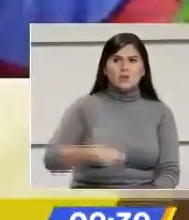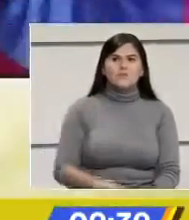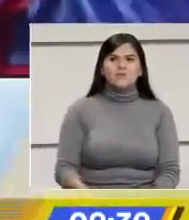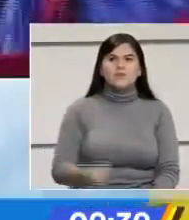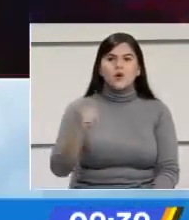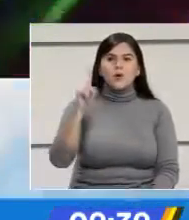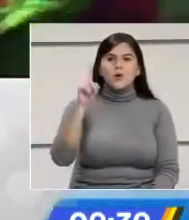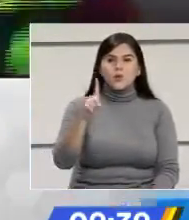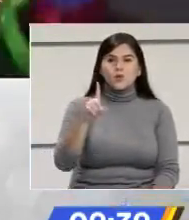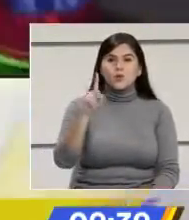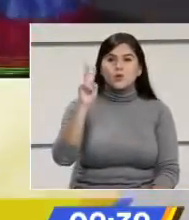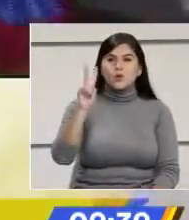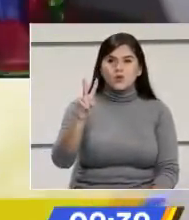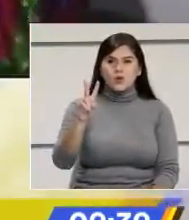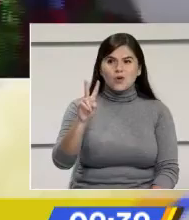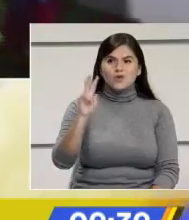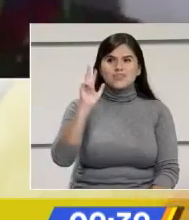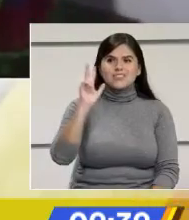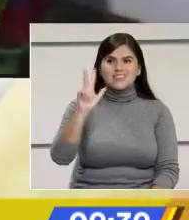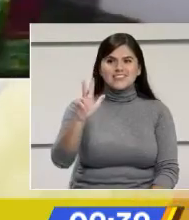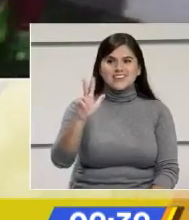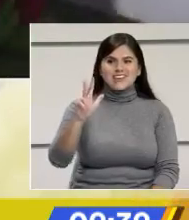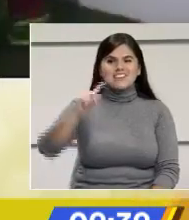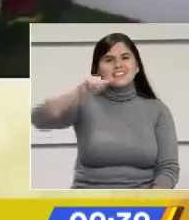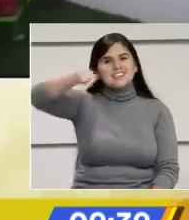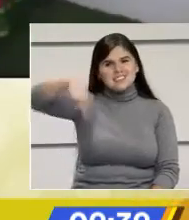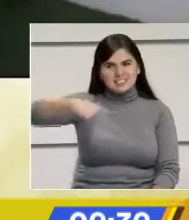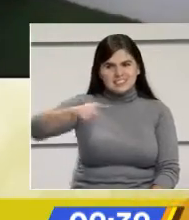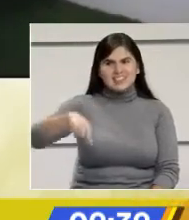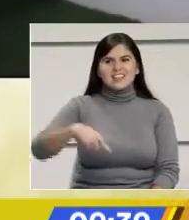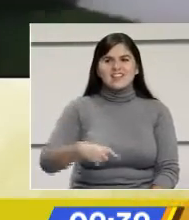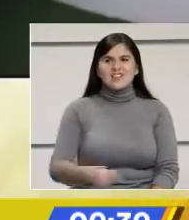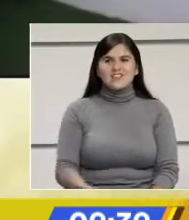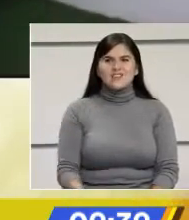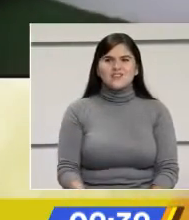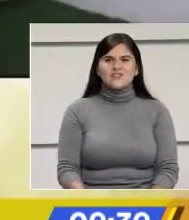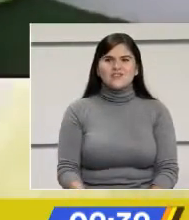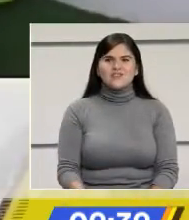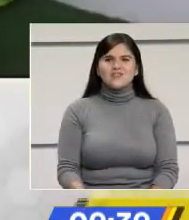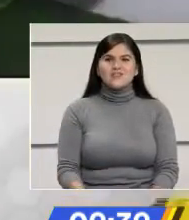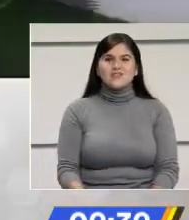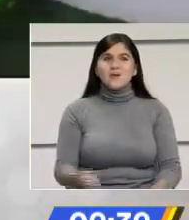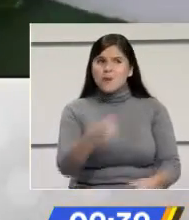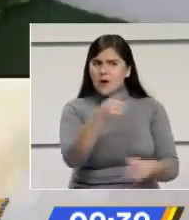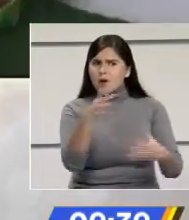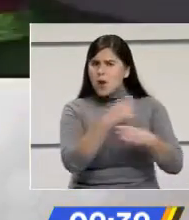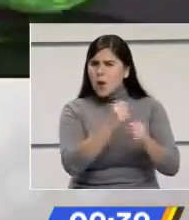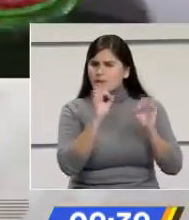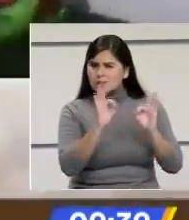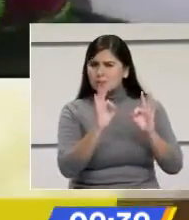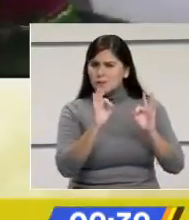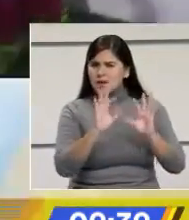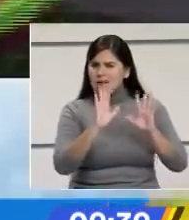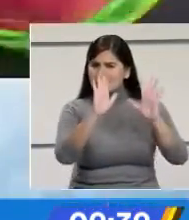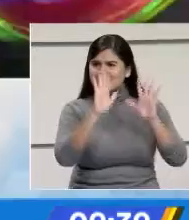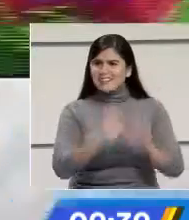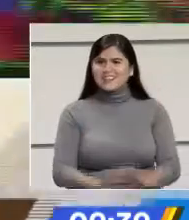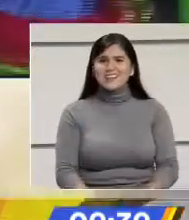giro. Giro. Uno, dos, tres, giro. Vamos, lo están haciendo excelente.